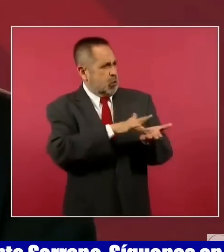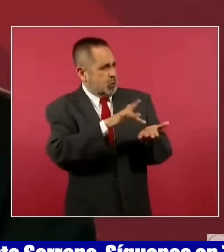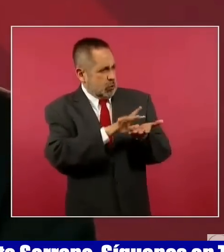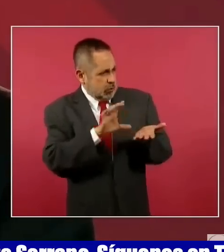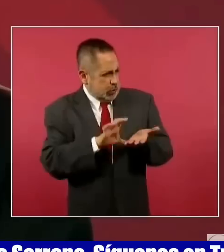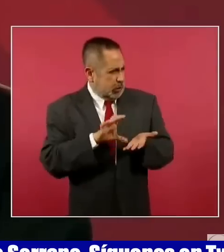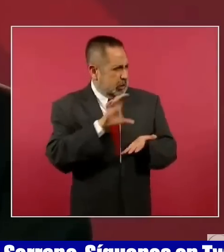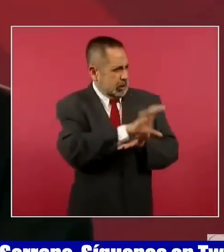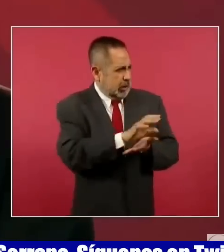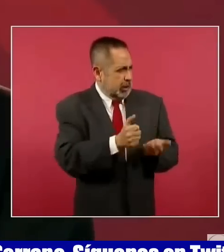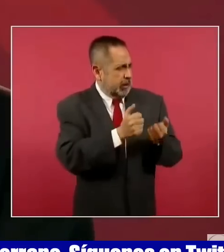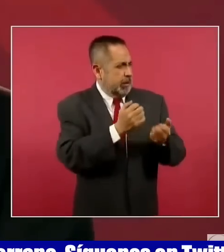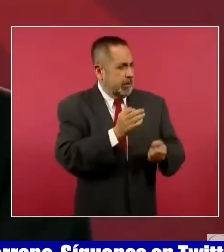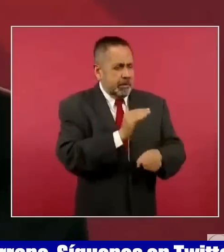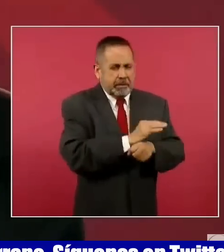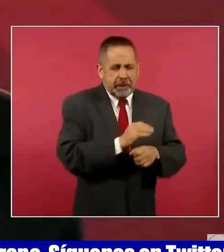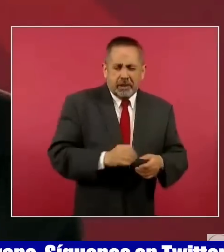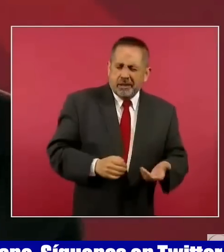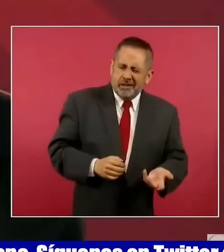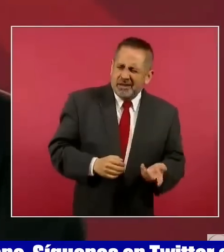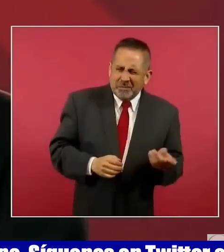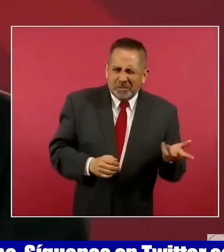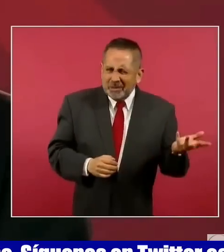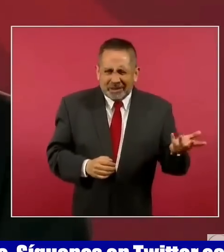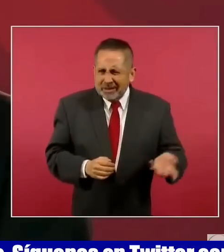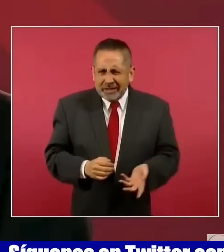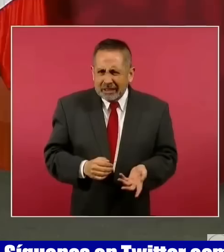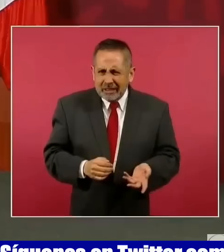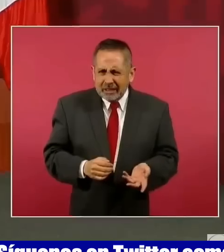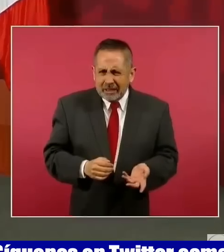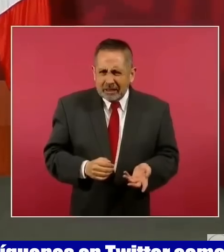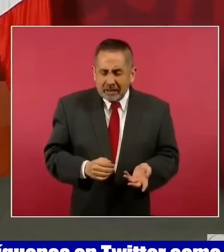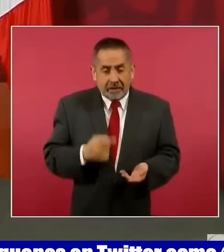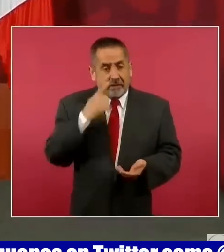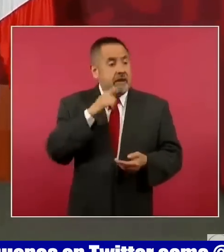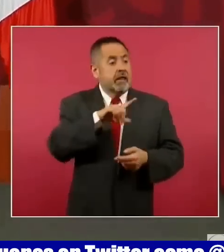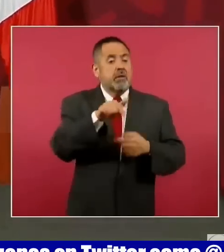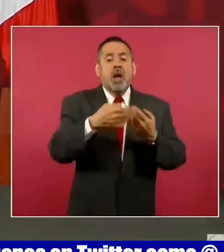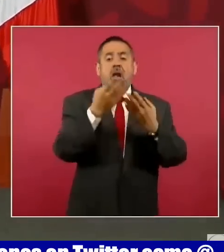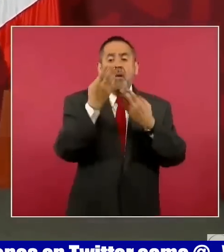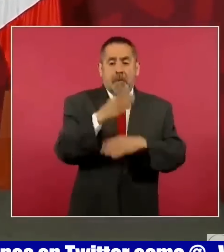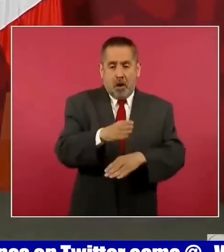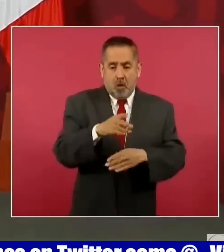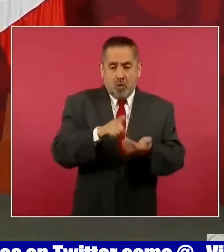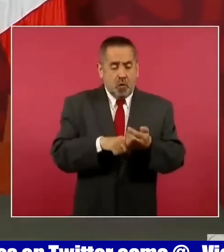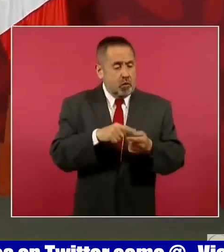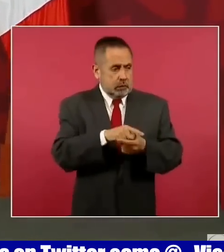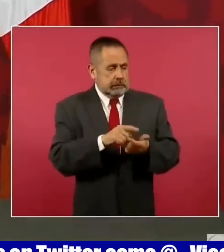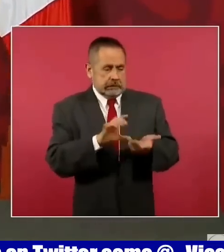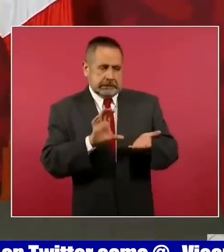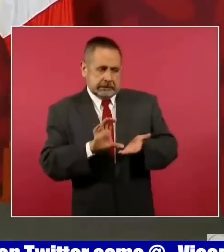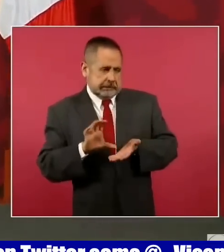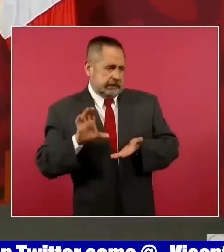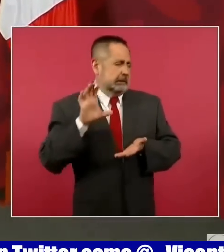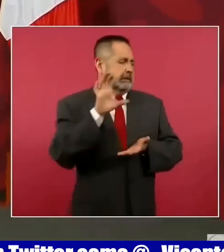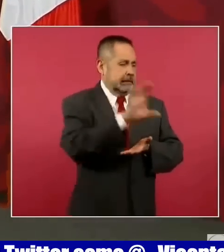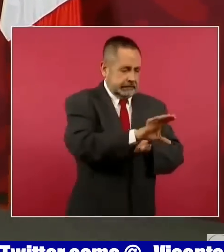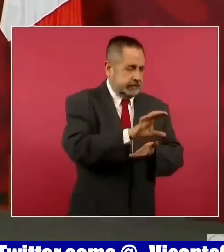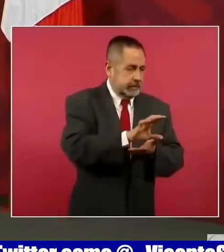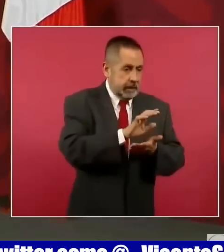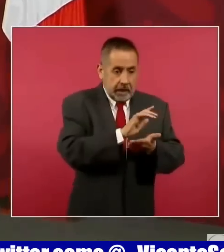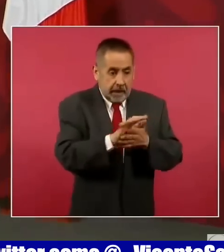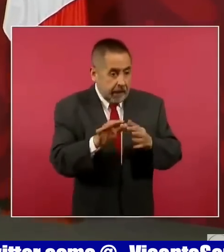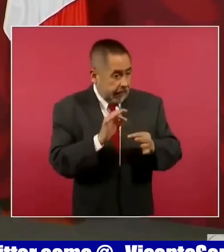mucho contexto histórico. Comentó que es un asunto bastante conocido, que en efecto hubo un cambio de gobierno, que terminó